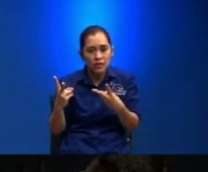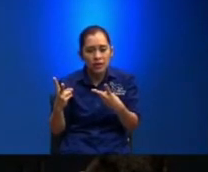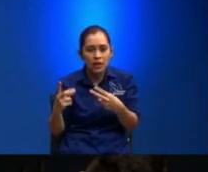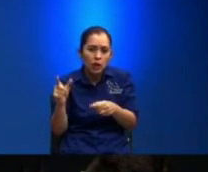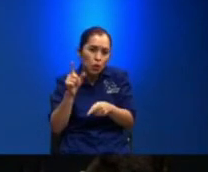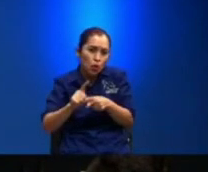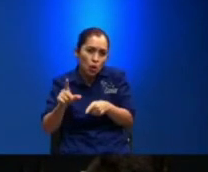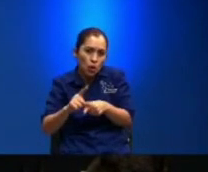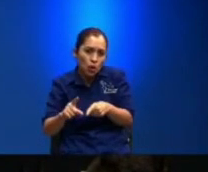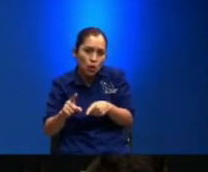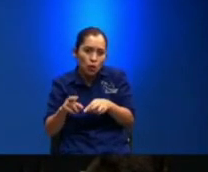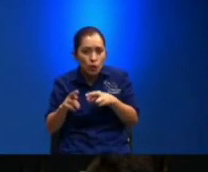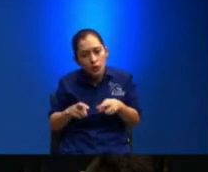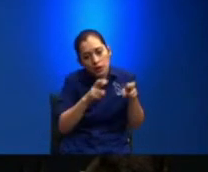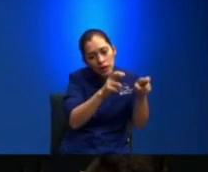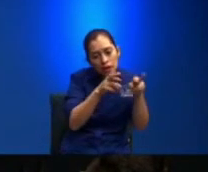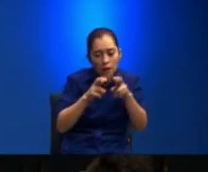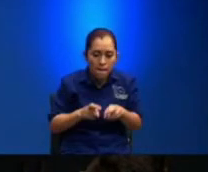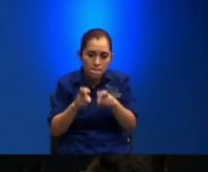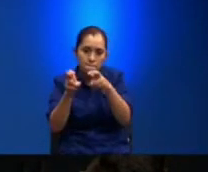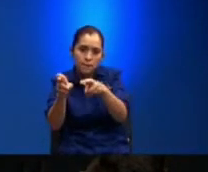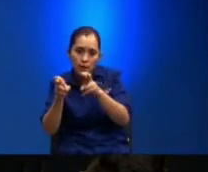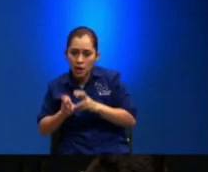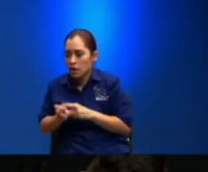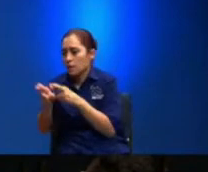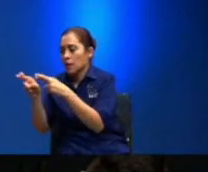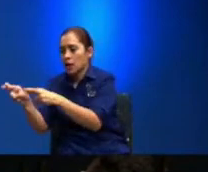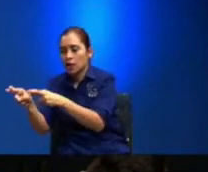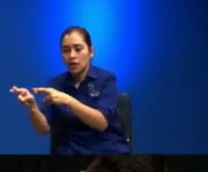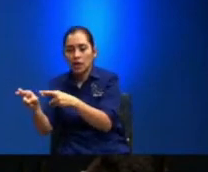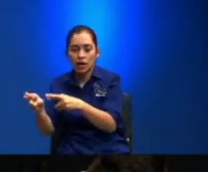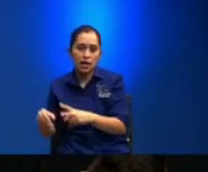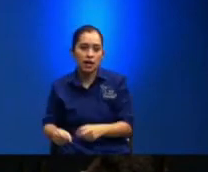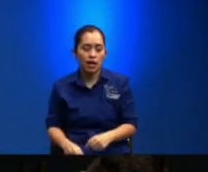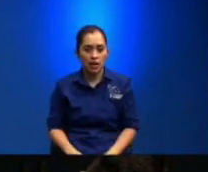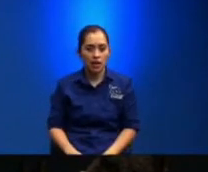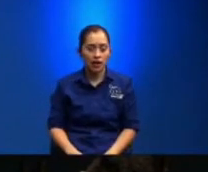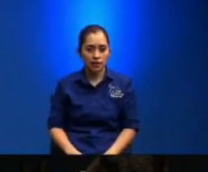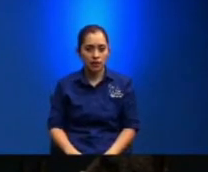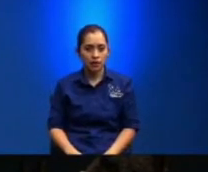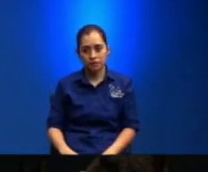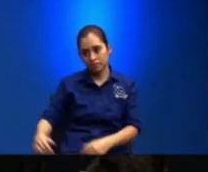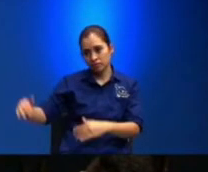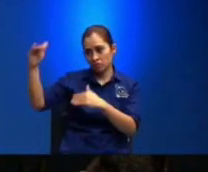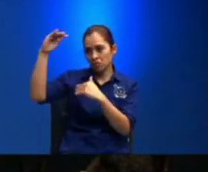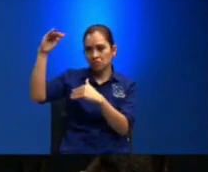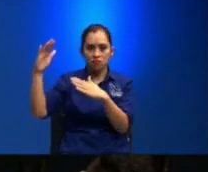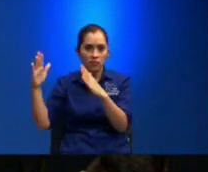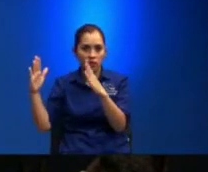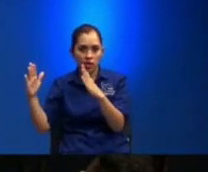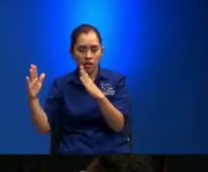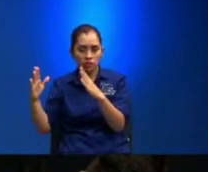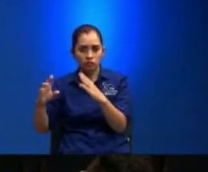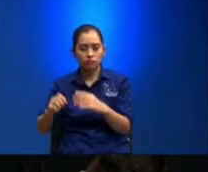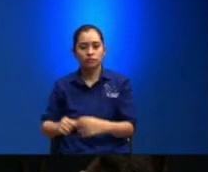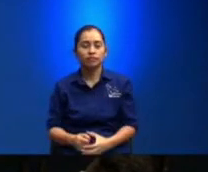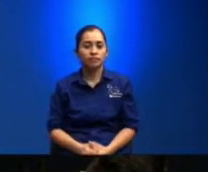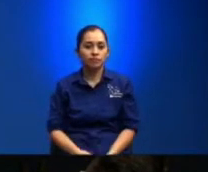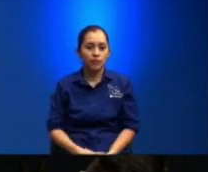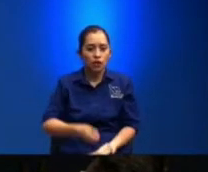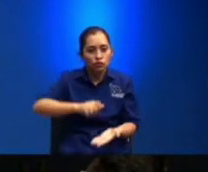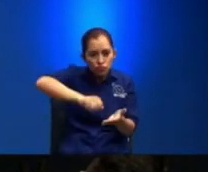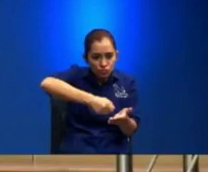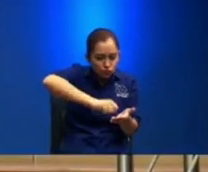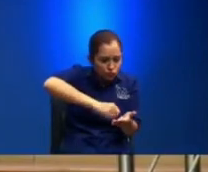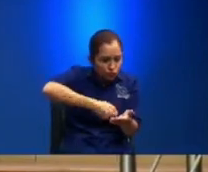y televisores unas grandes cajas de este pelo hermano traen licuadoras ellos no saben que quitar